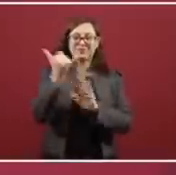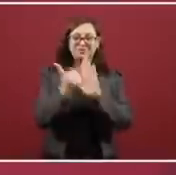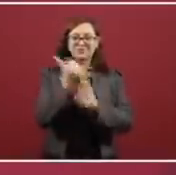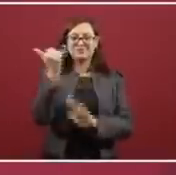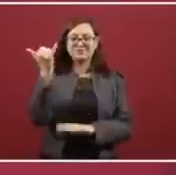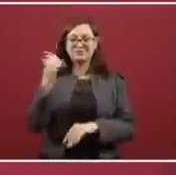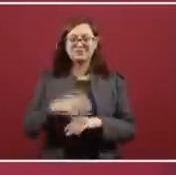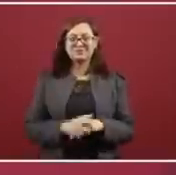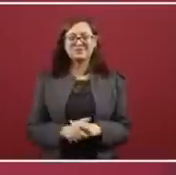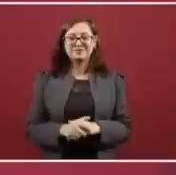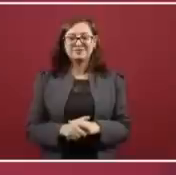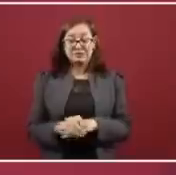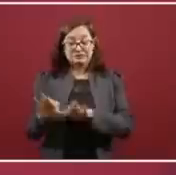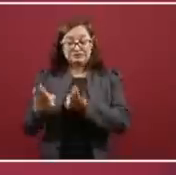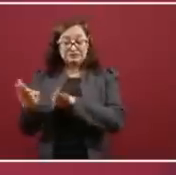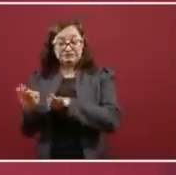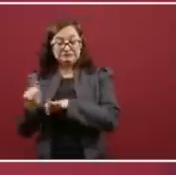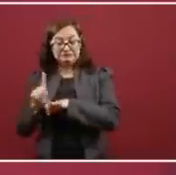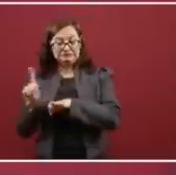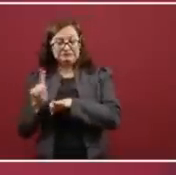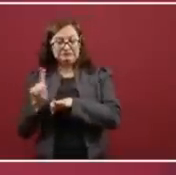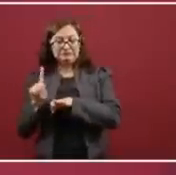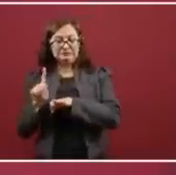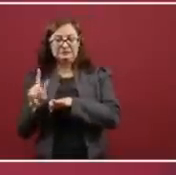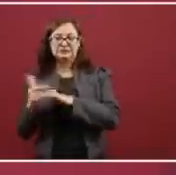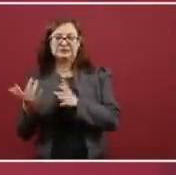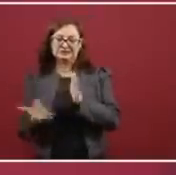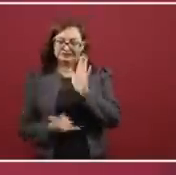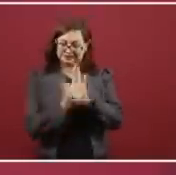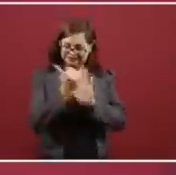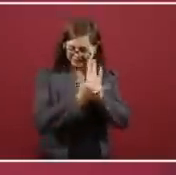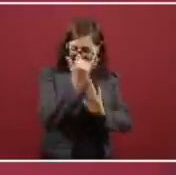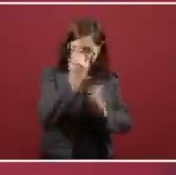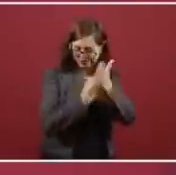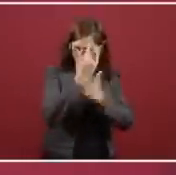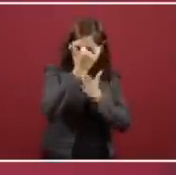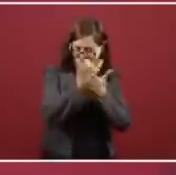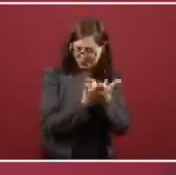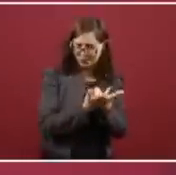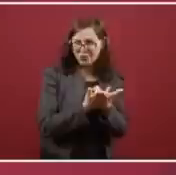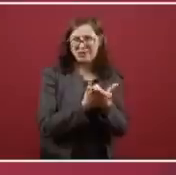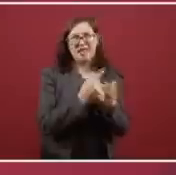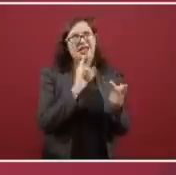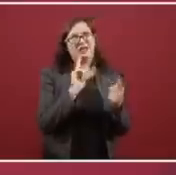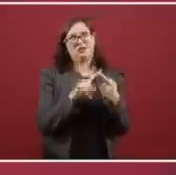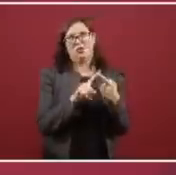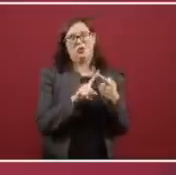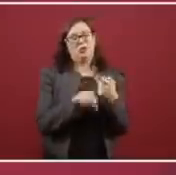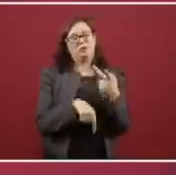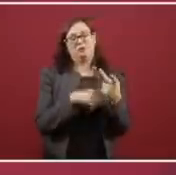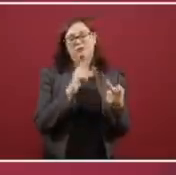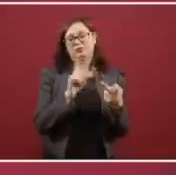y cuando hablo de trabajos hablo de proyecto no